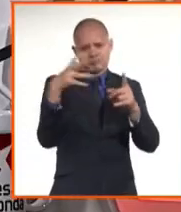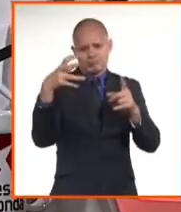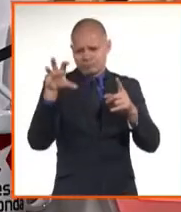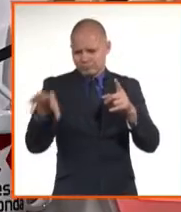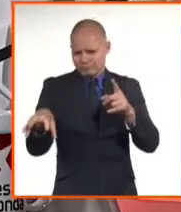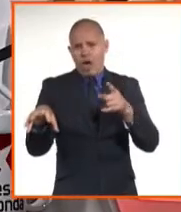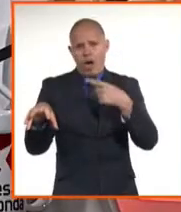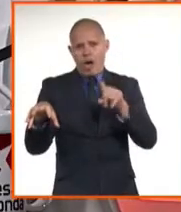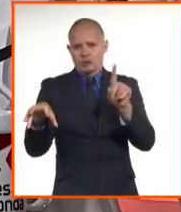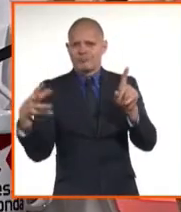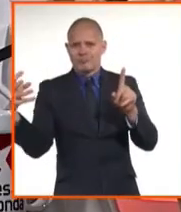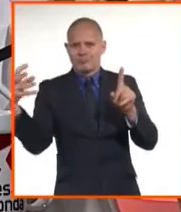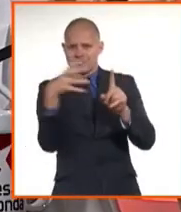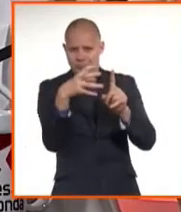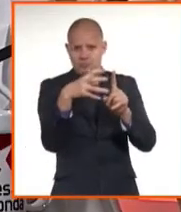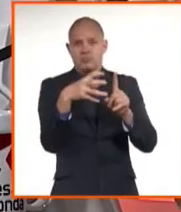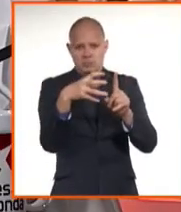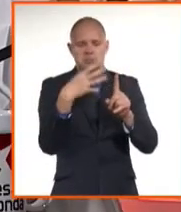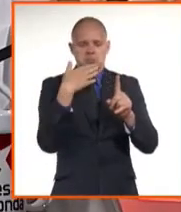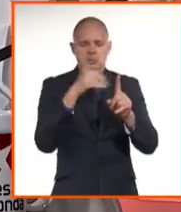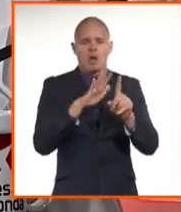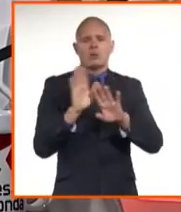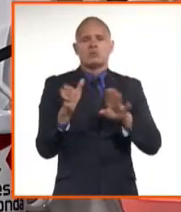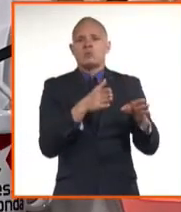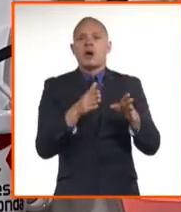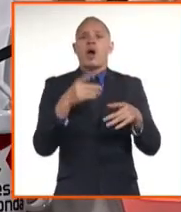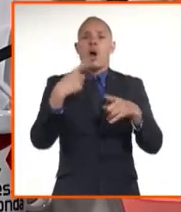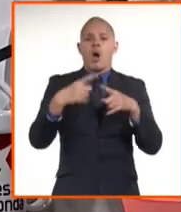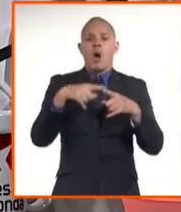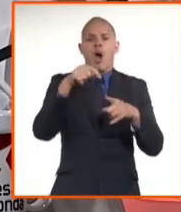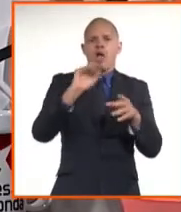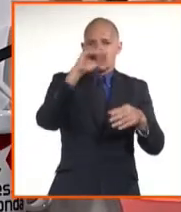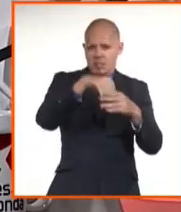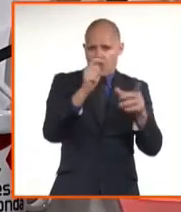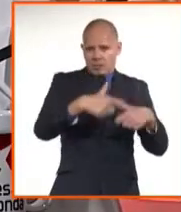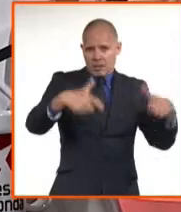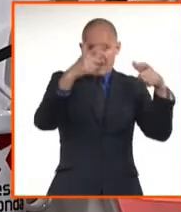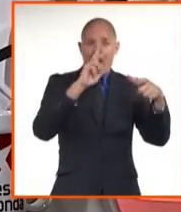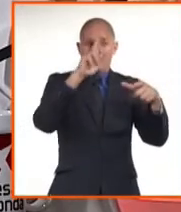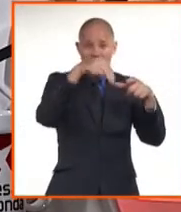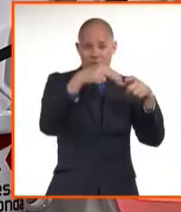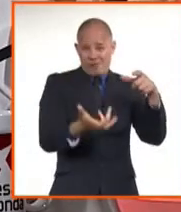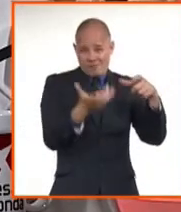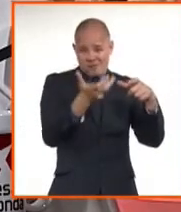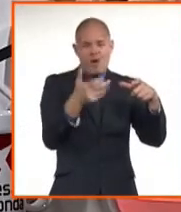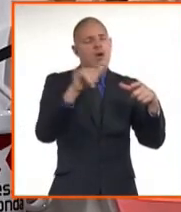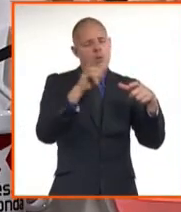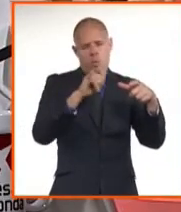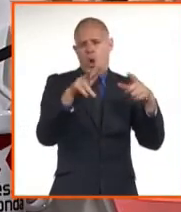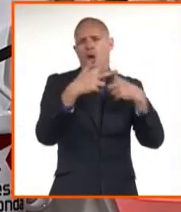de baja presión de la turbina y también en algunos agregados de la caldera. Estas acciones